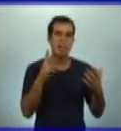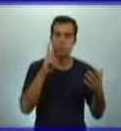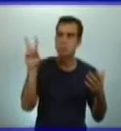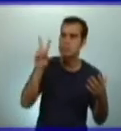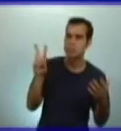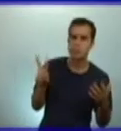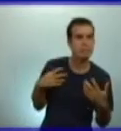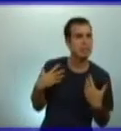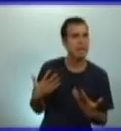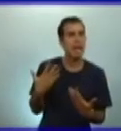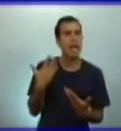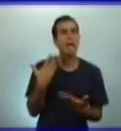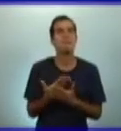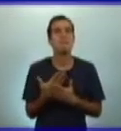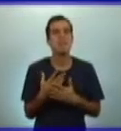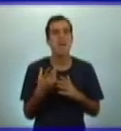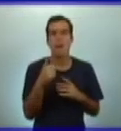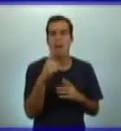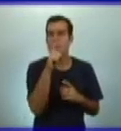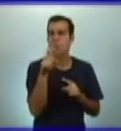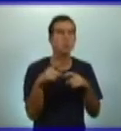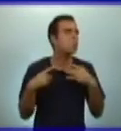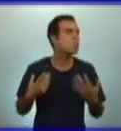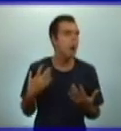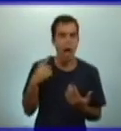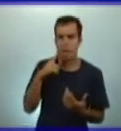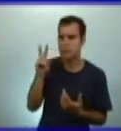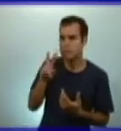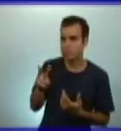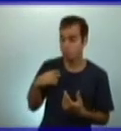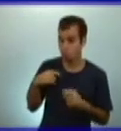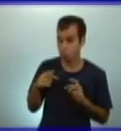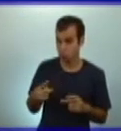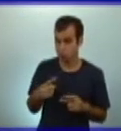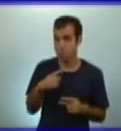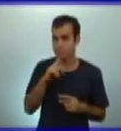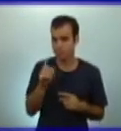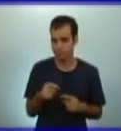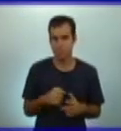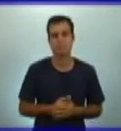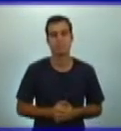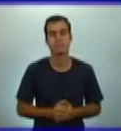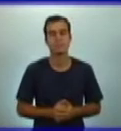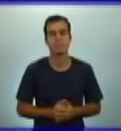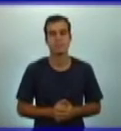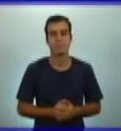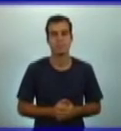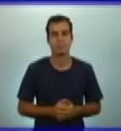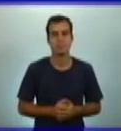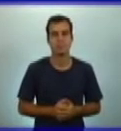Fíjense en el primer ejercicio. Yo lo voy a volver a leer. Dice, un sumando es el sucesor de